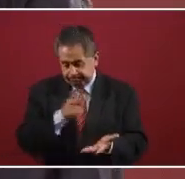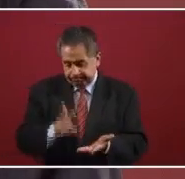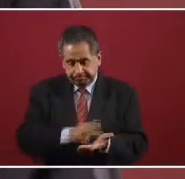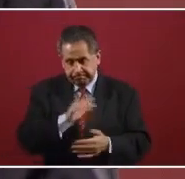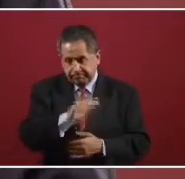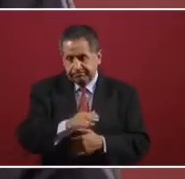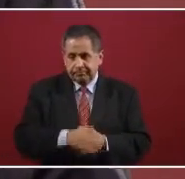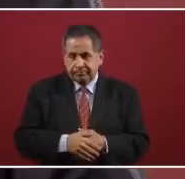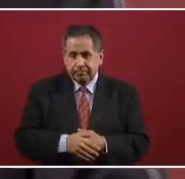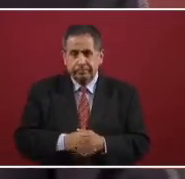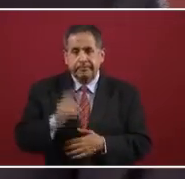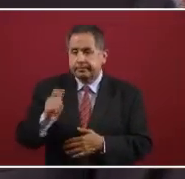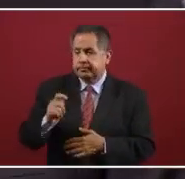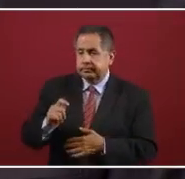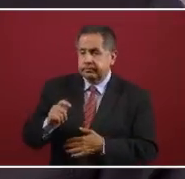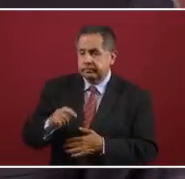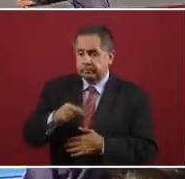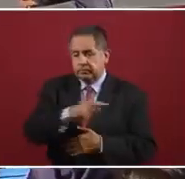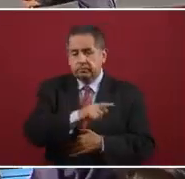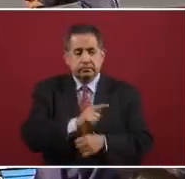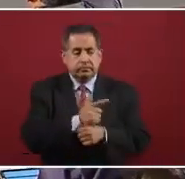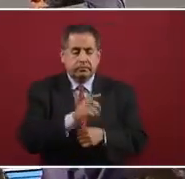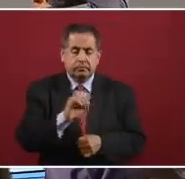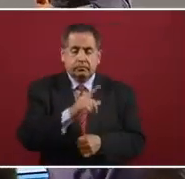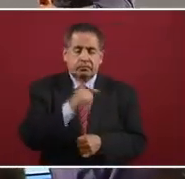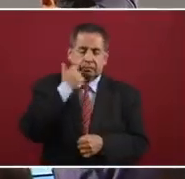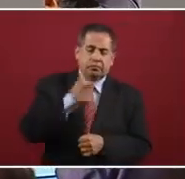pero no es que no quiera la licenciada Olga